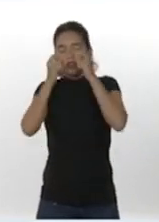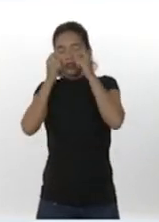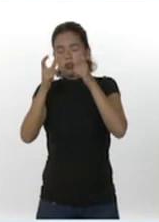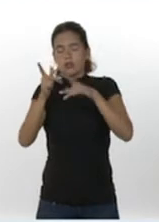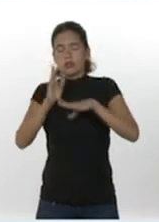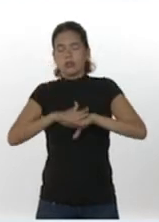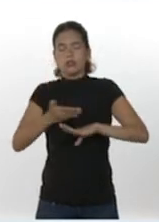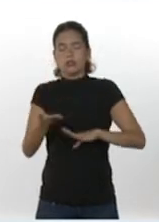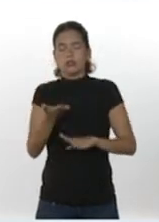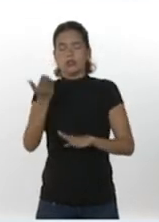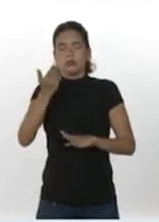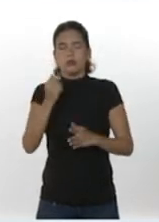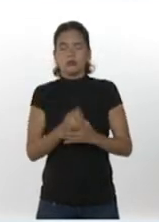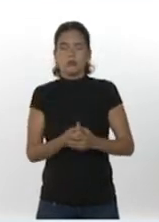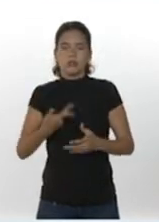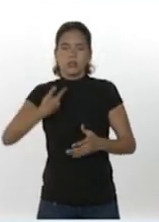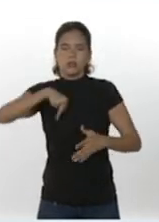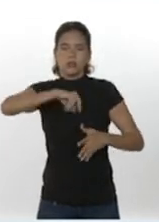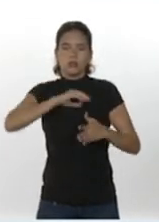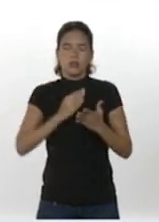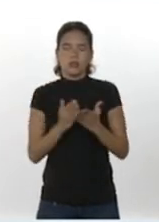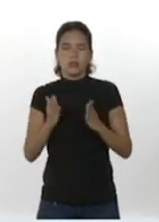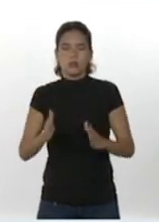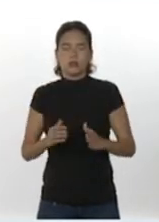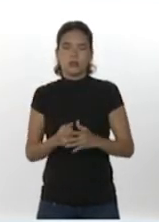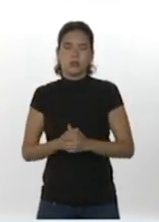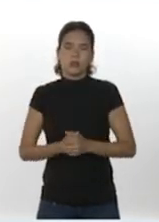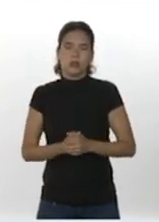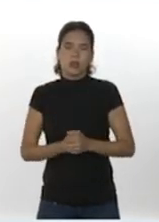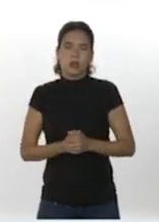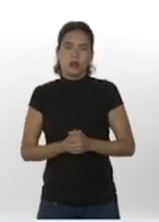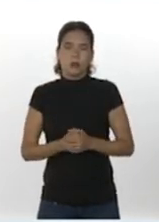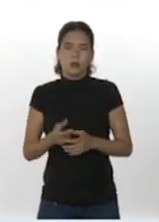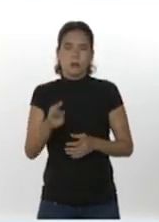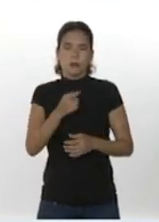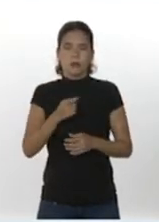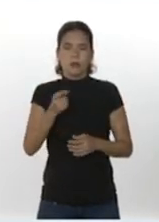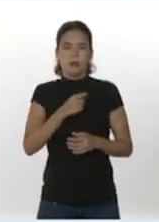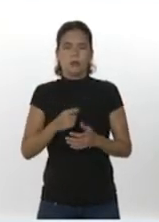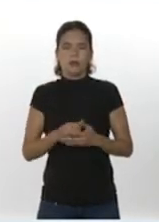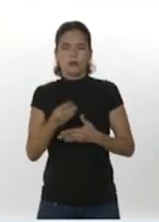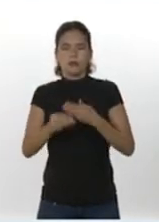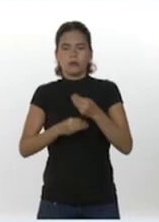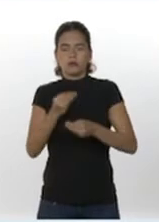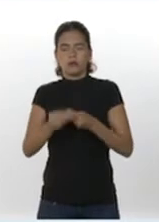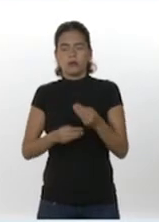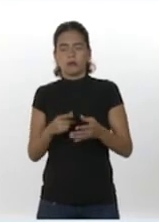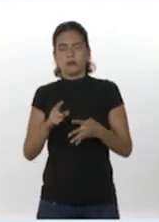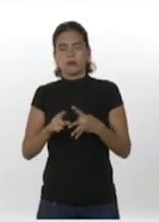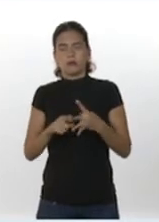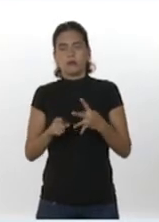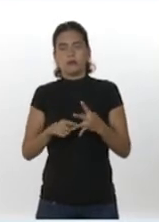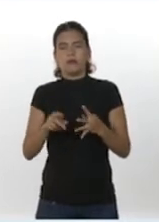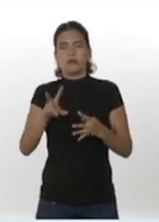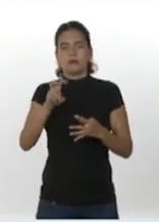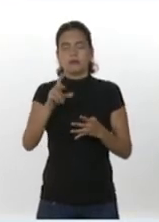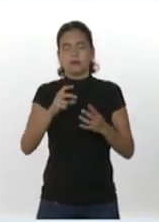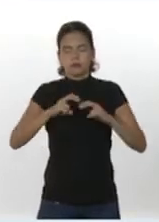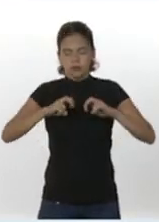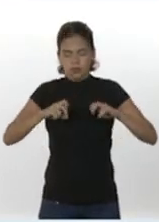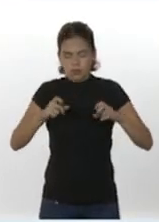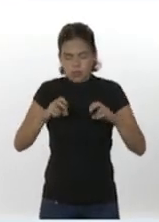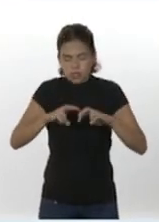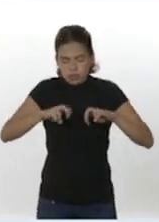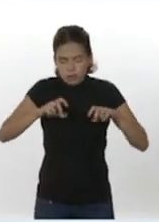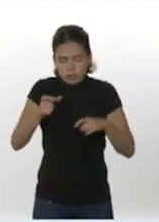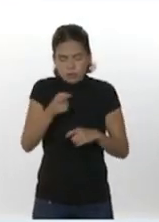eso es importante a nuestros estudiantes buscar, innovar, descubrir, investigar. Hay miles